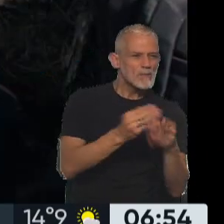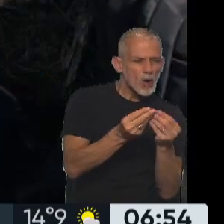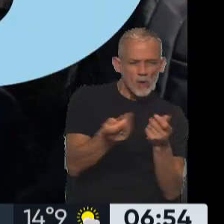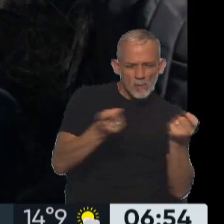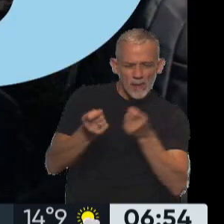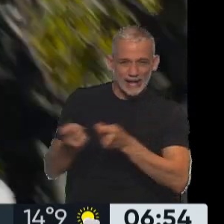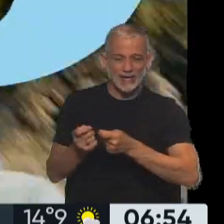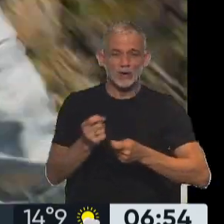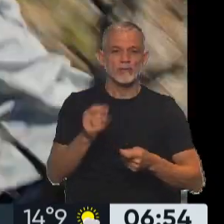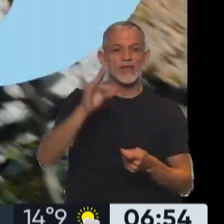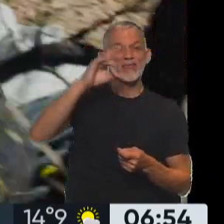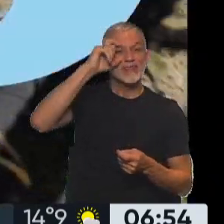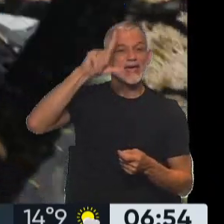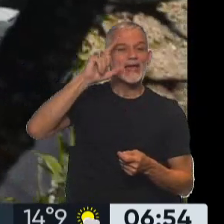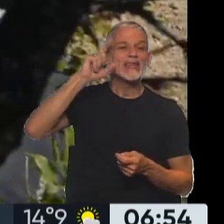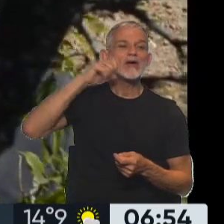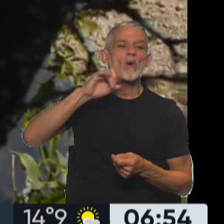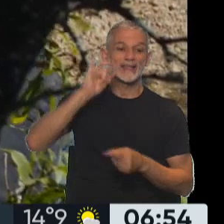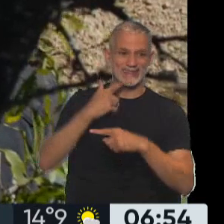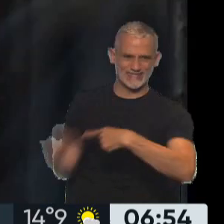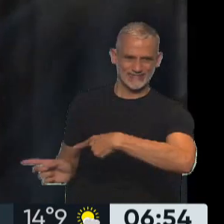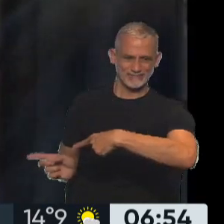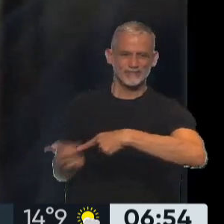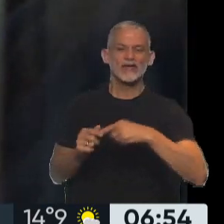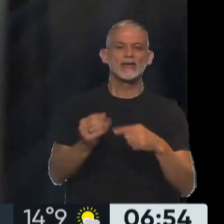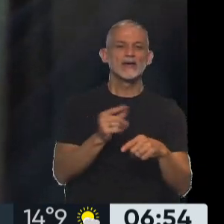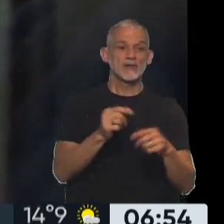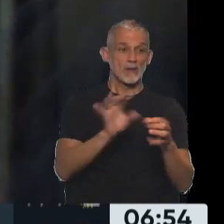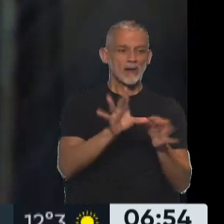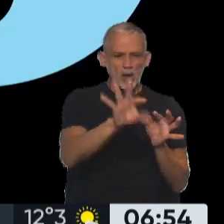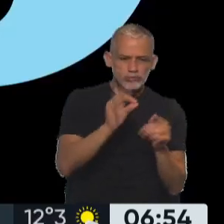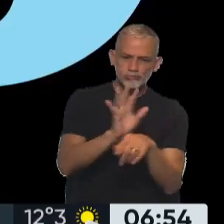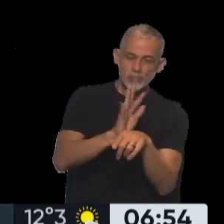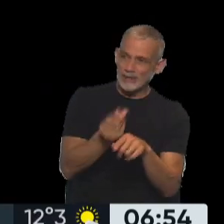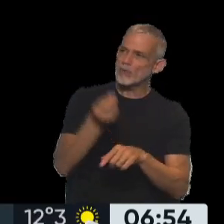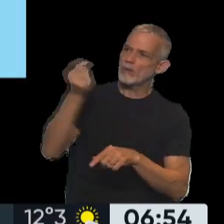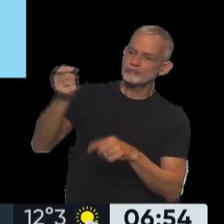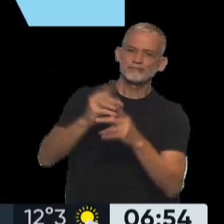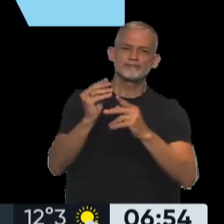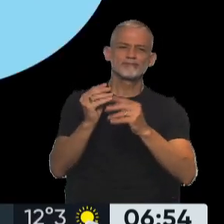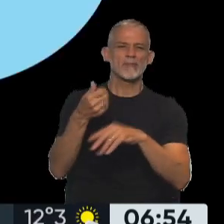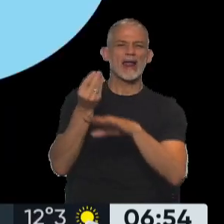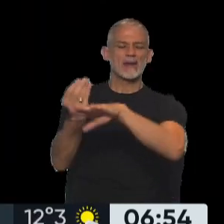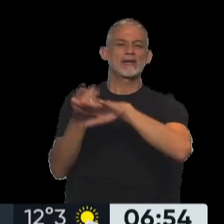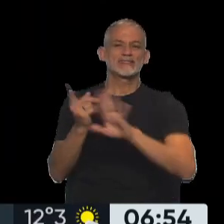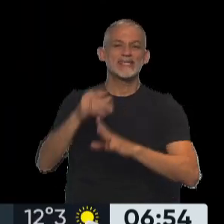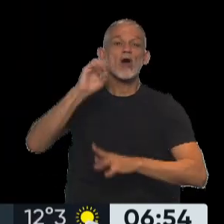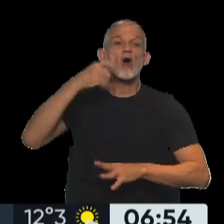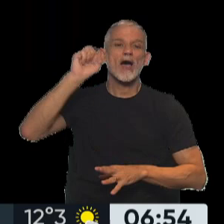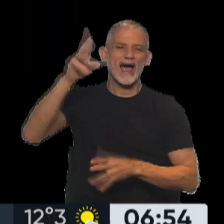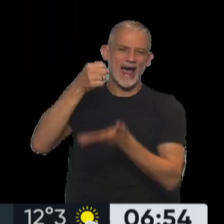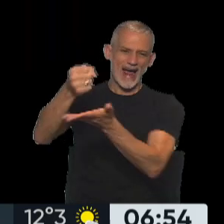los delincuentes Entonces será la película que nos va a estar representando quedará nominada no sabemos para eso va a haber que esperar